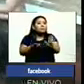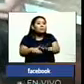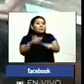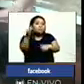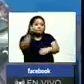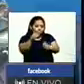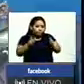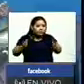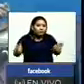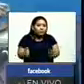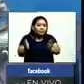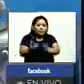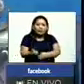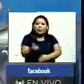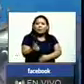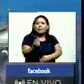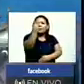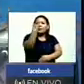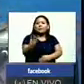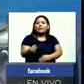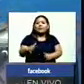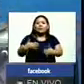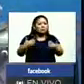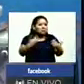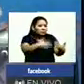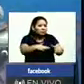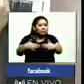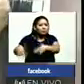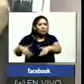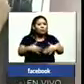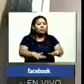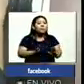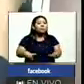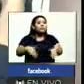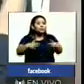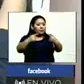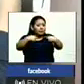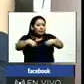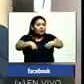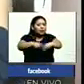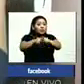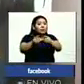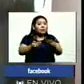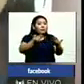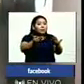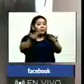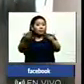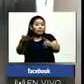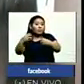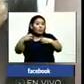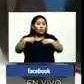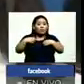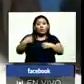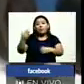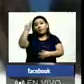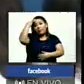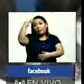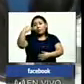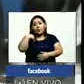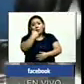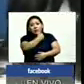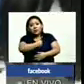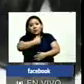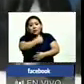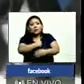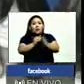causa. Es por eso que impulsará para los próximos días una serie de actividades que continuarán llevando esperanza a las mujeres que